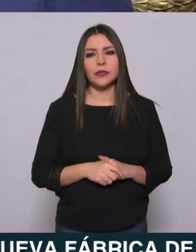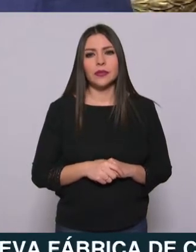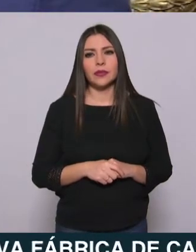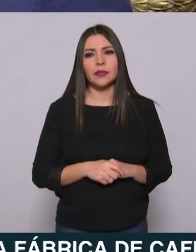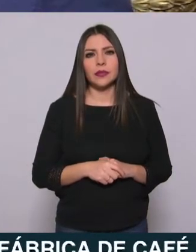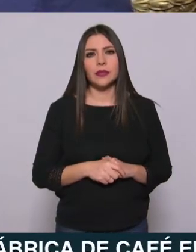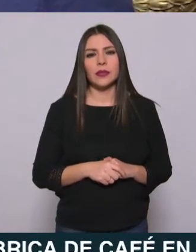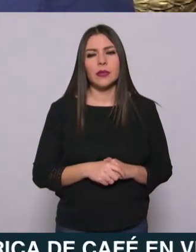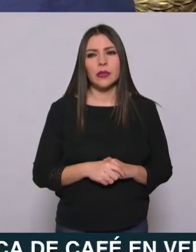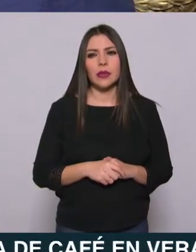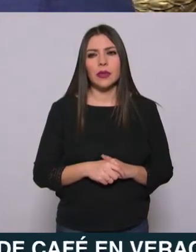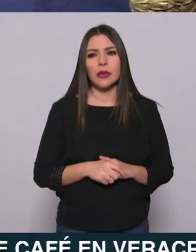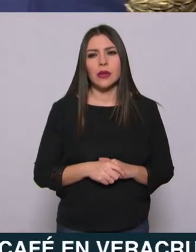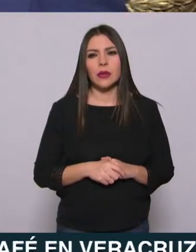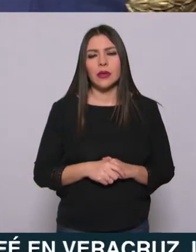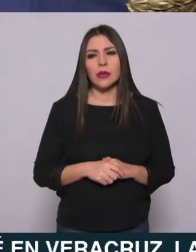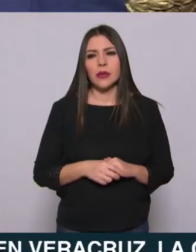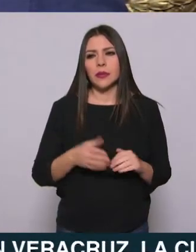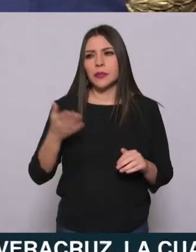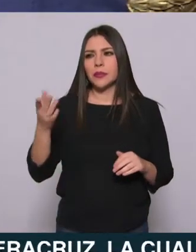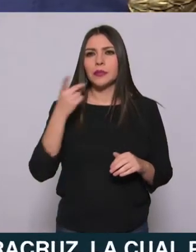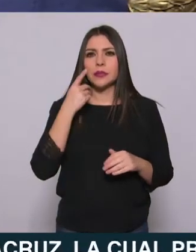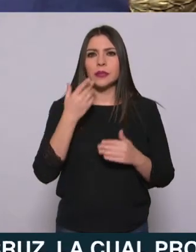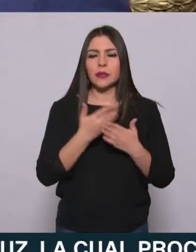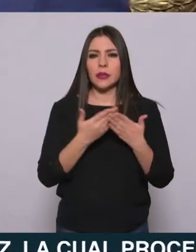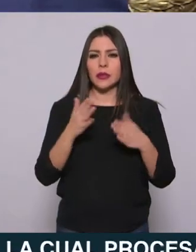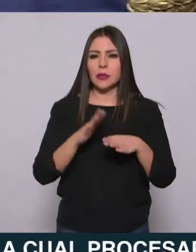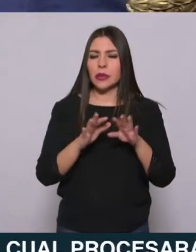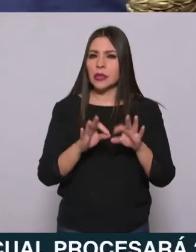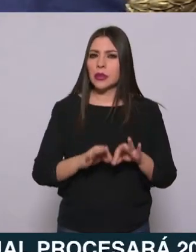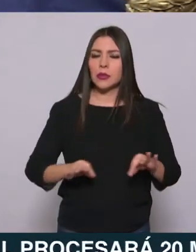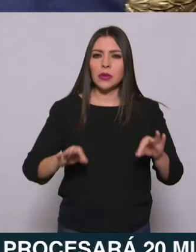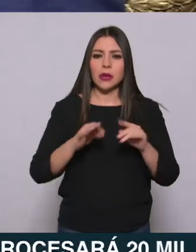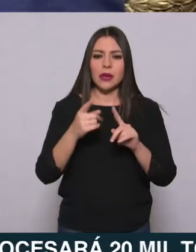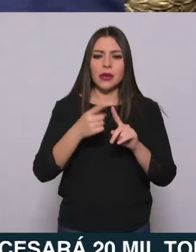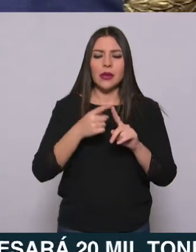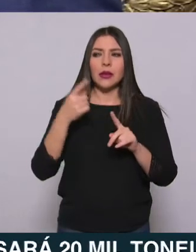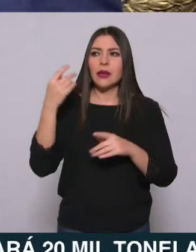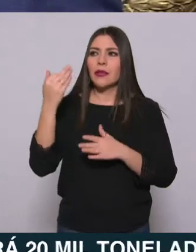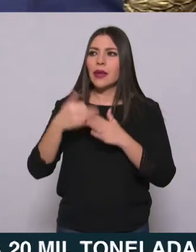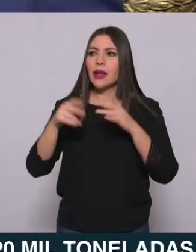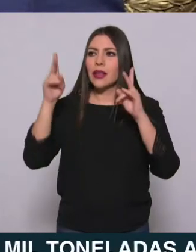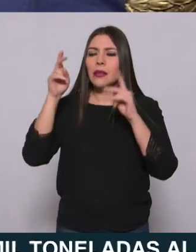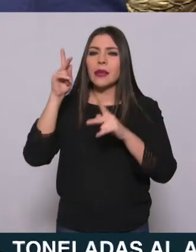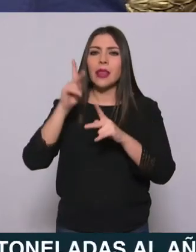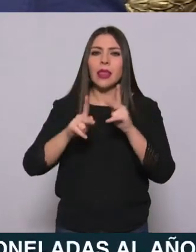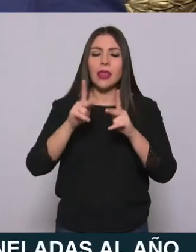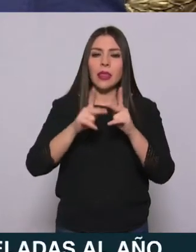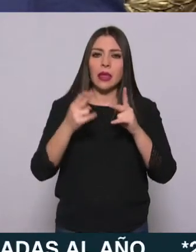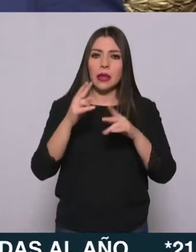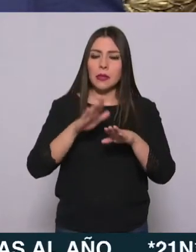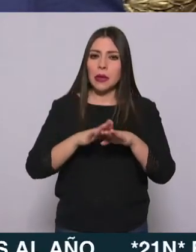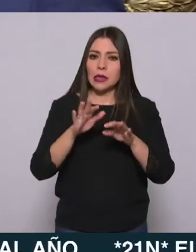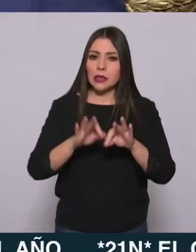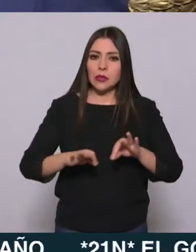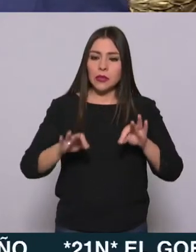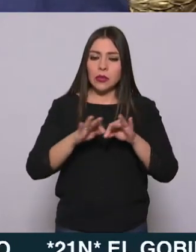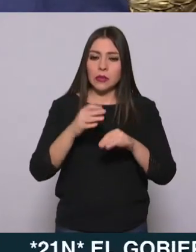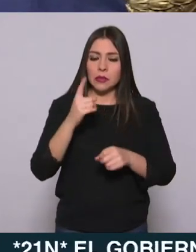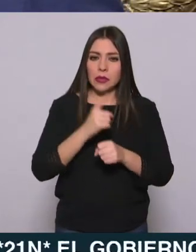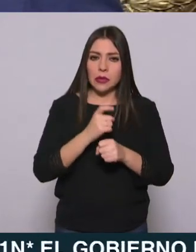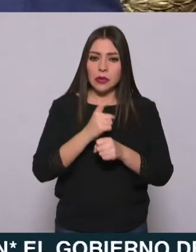entonces es primordial, antes que cualquier otra cosa, sacar los temas pendientes en el Congreso de la Ciudad de México. ¿Qué va a pasar